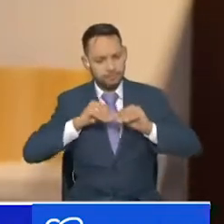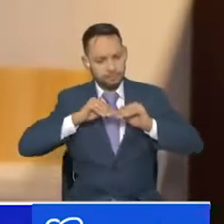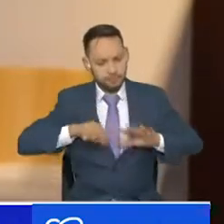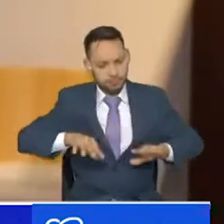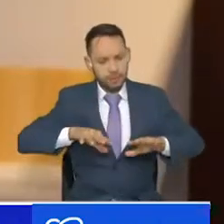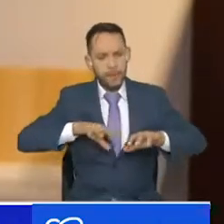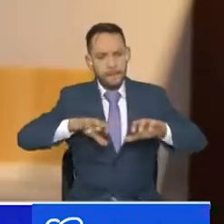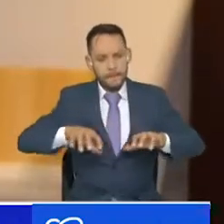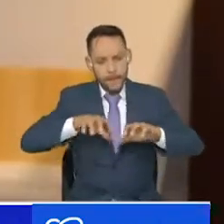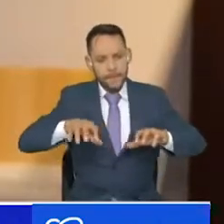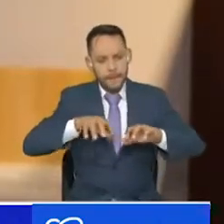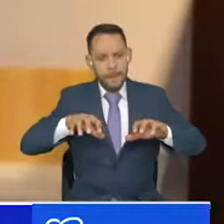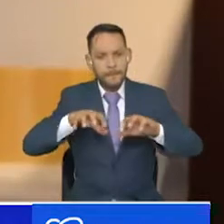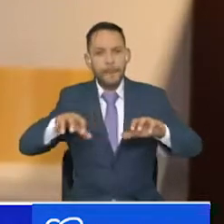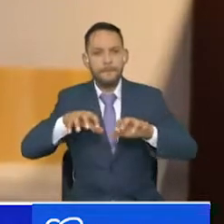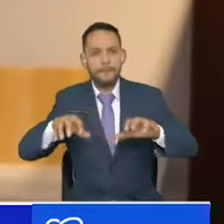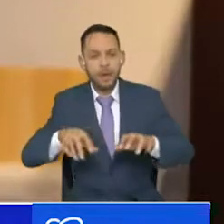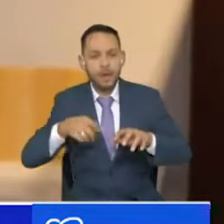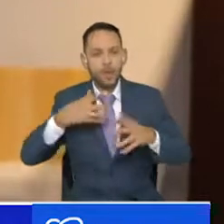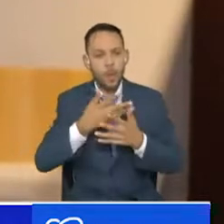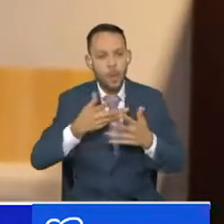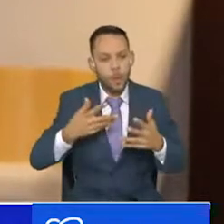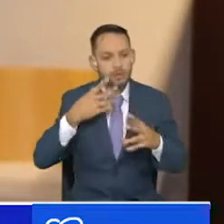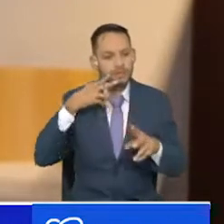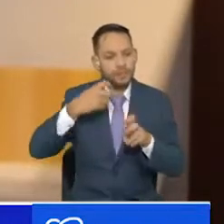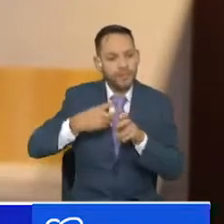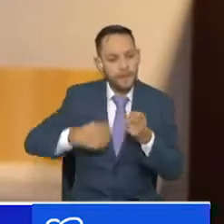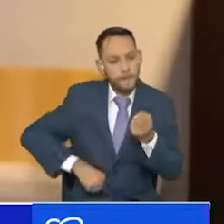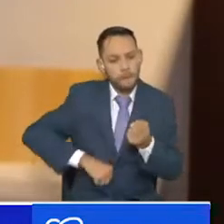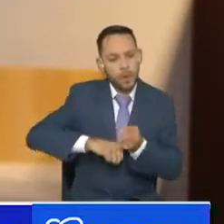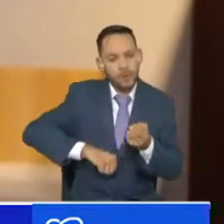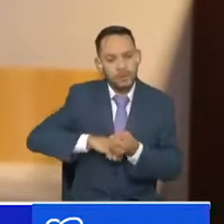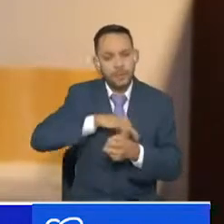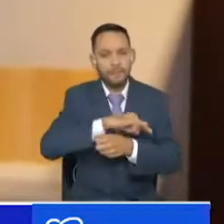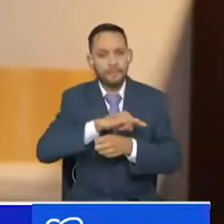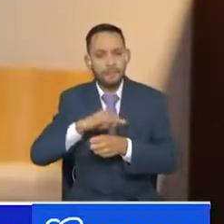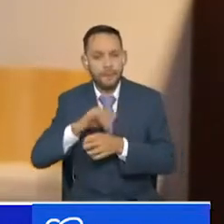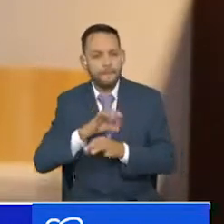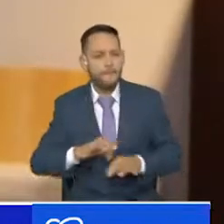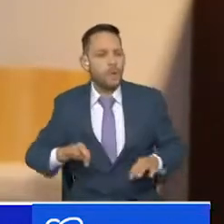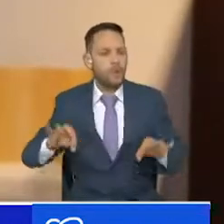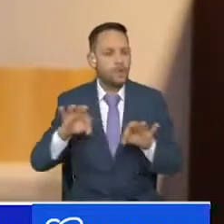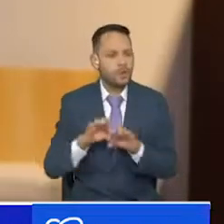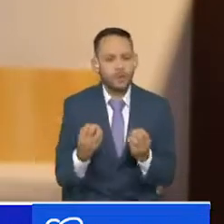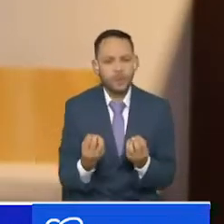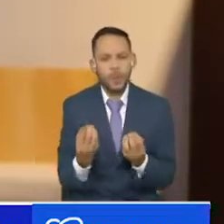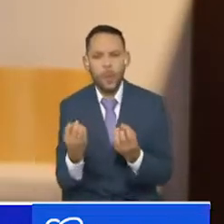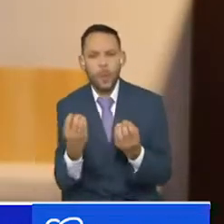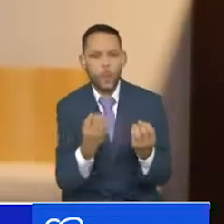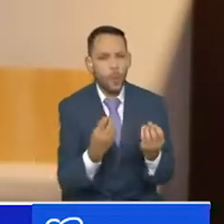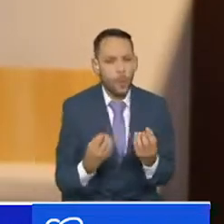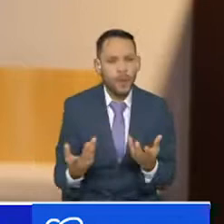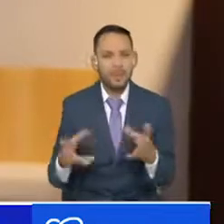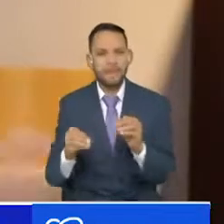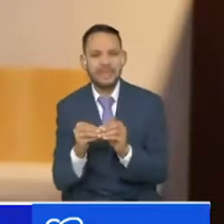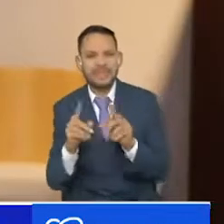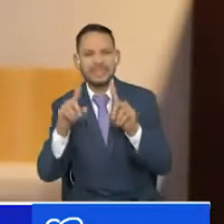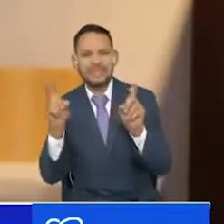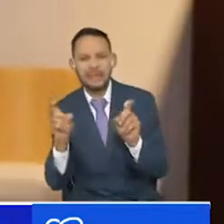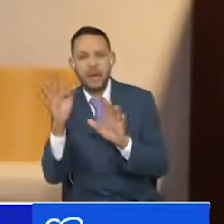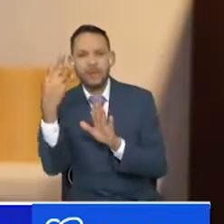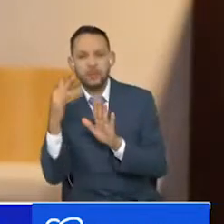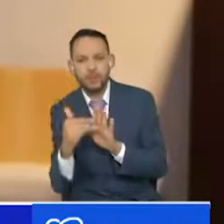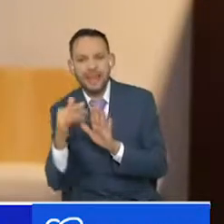por uno de los momentos más difíciles yo diría que está en cuidados intensivos debido a esa cantidad de miles de tutelas que se hacen de